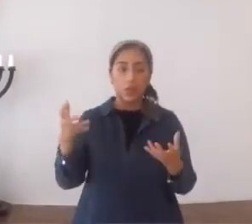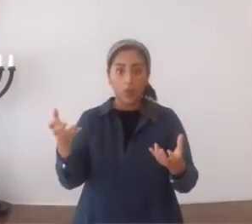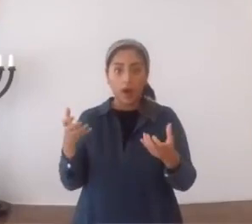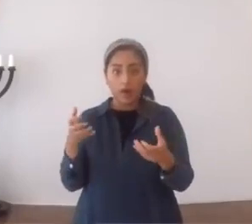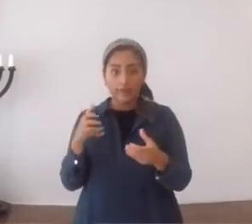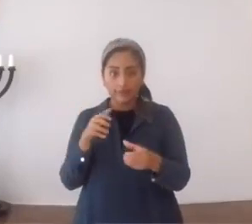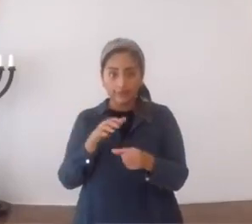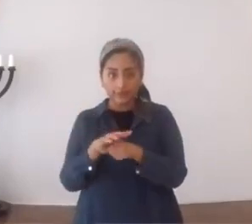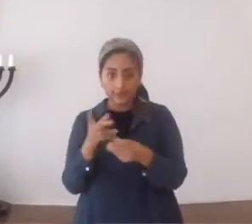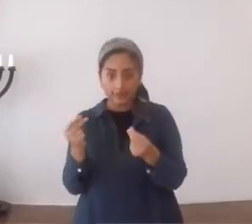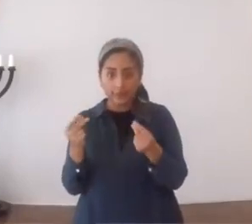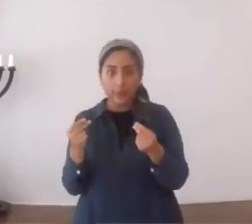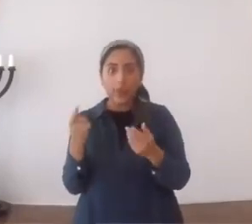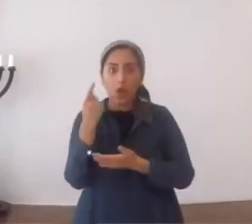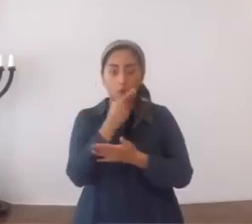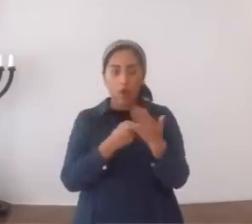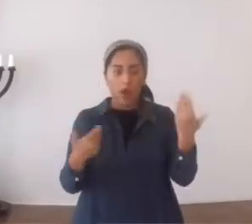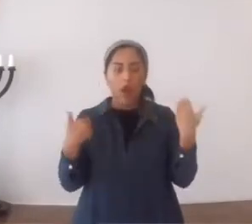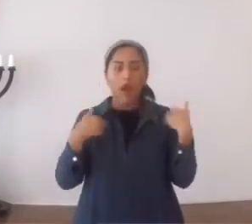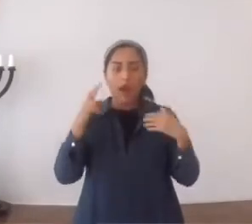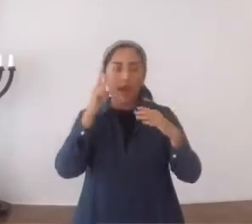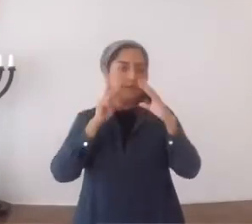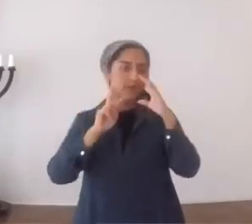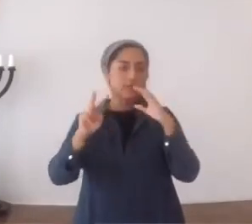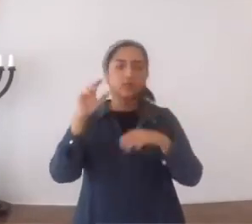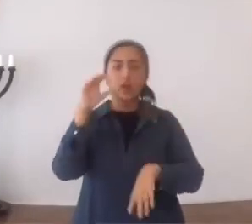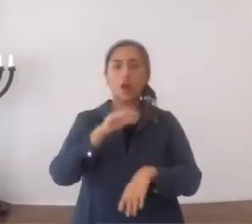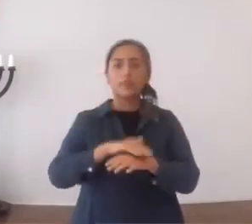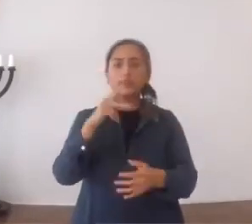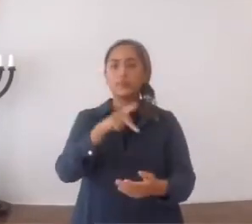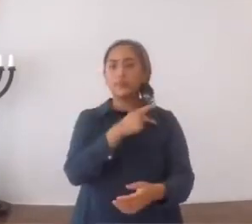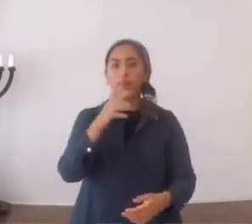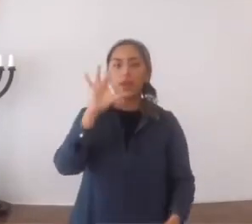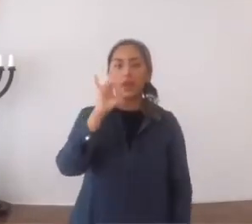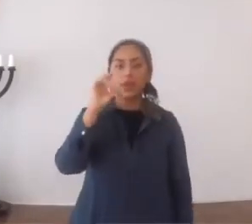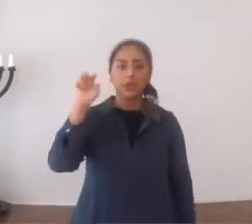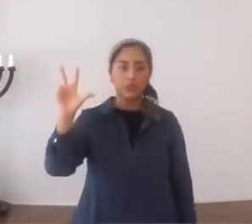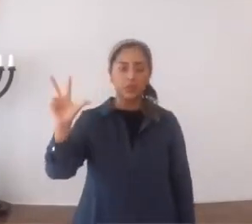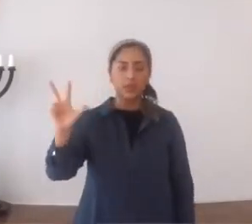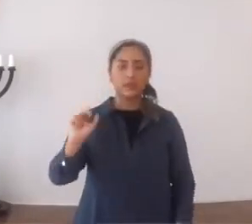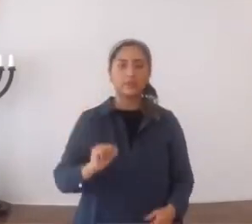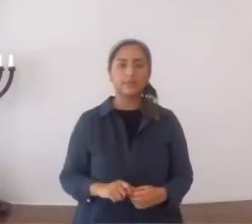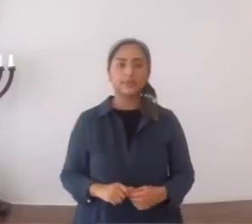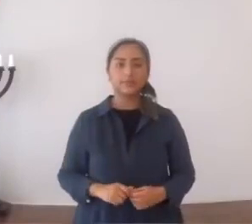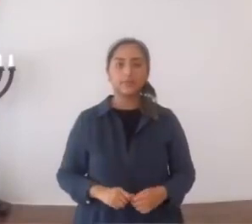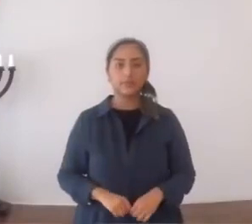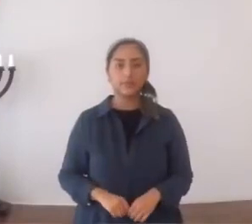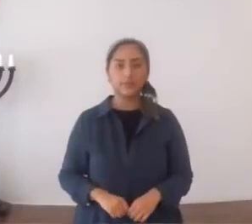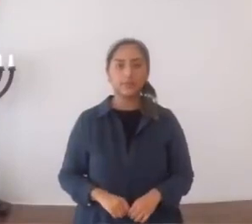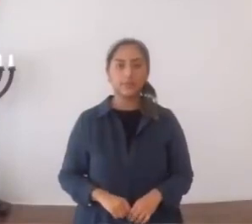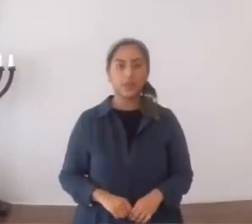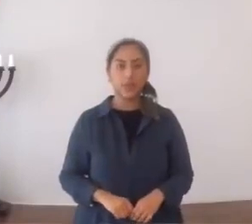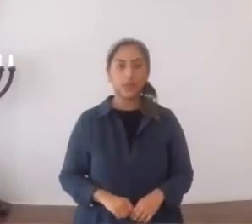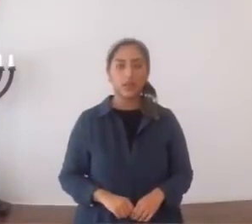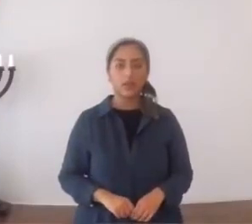cumplir lo que está profetizado en el Salmo 83.